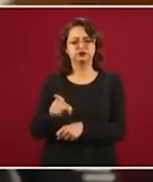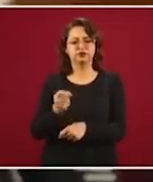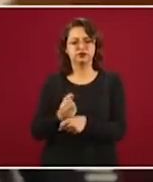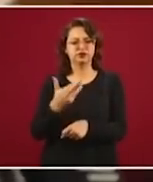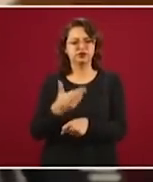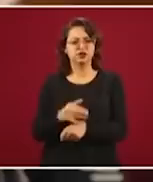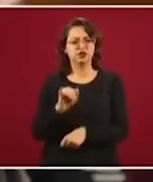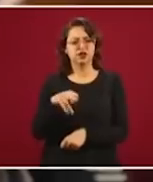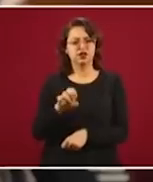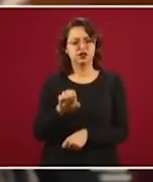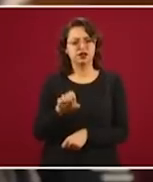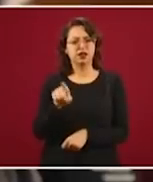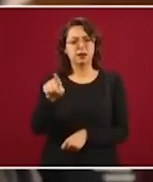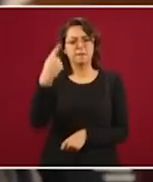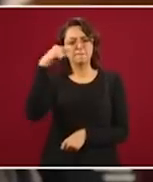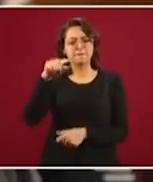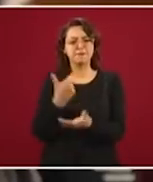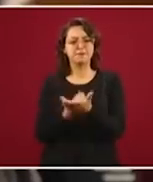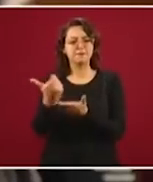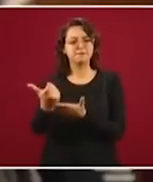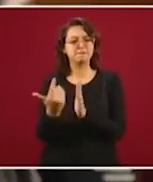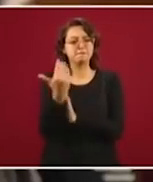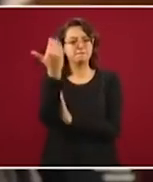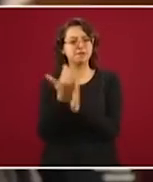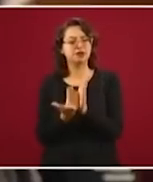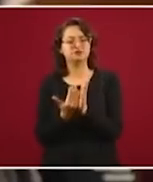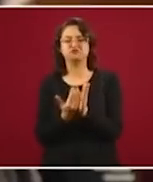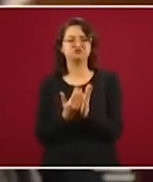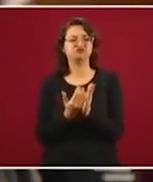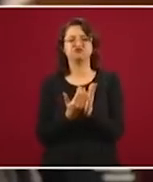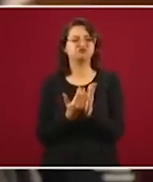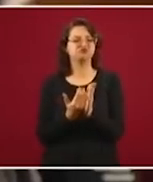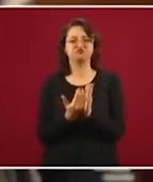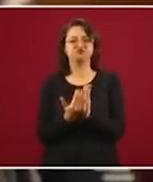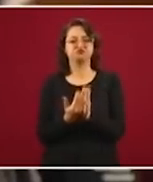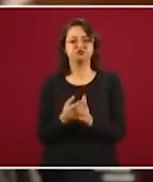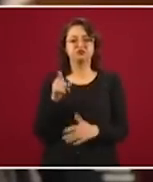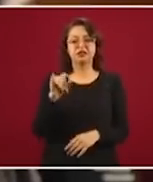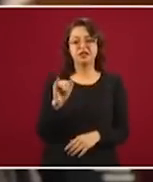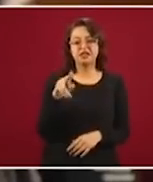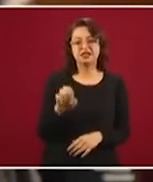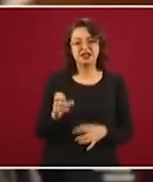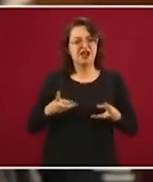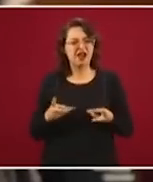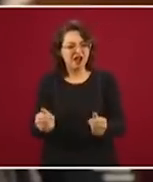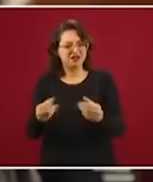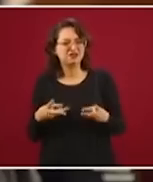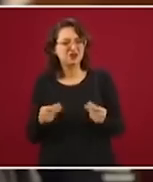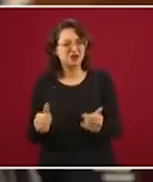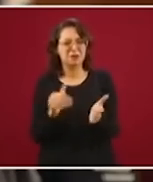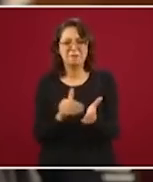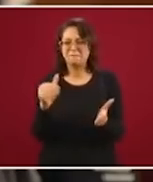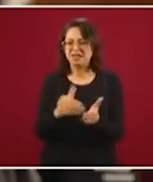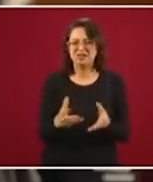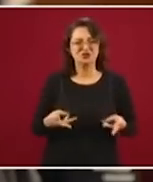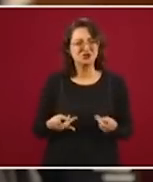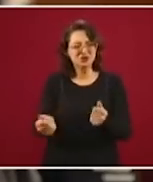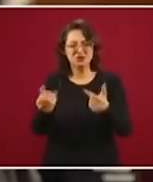del INE para no bajarse el sueldo. La burocracia millonaria del INE, porque así finalmente está.